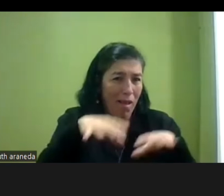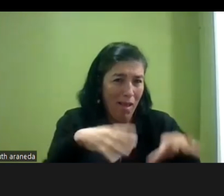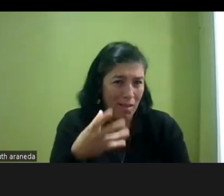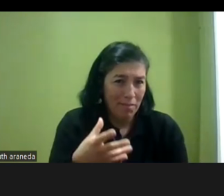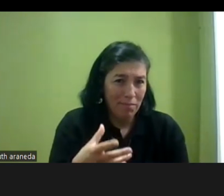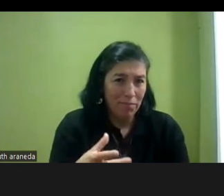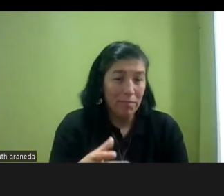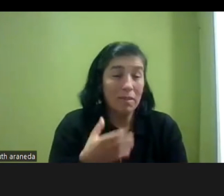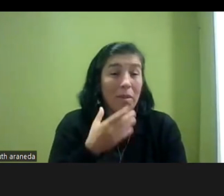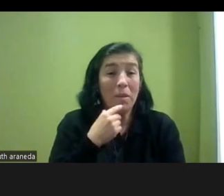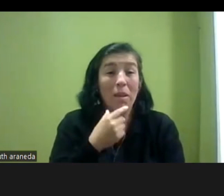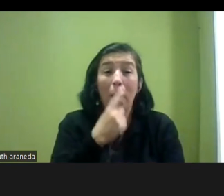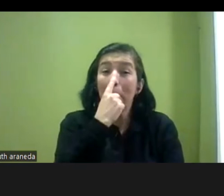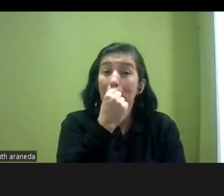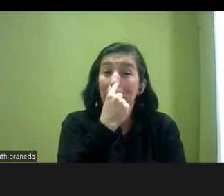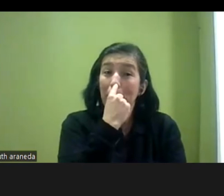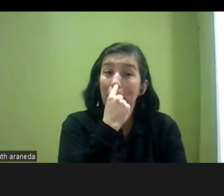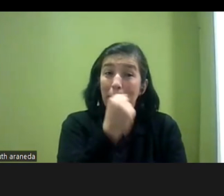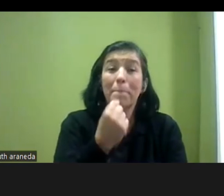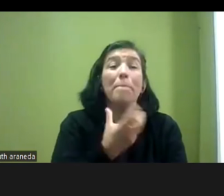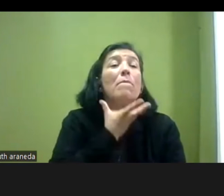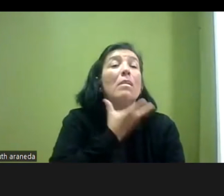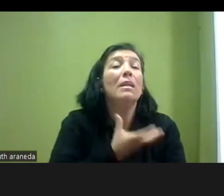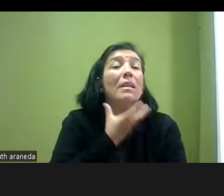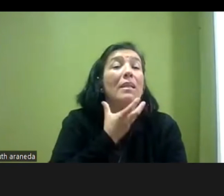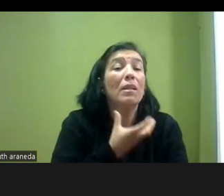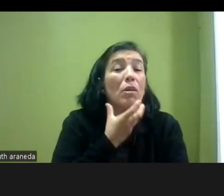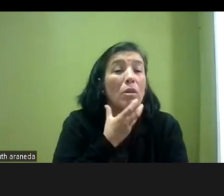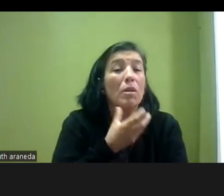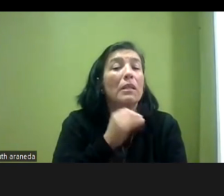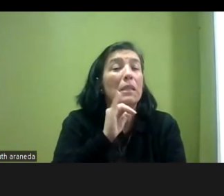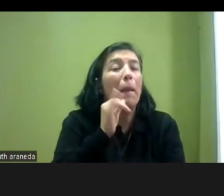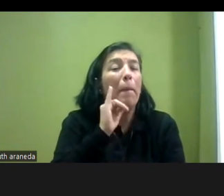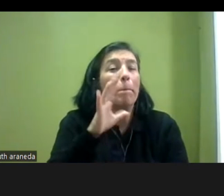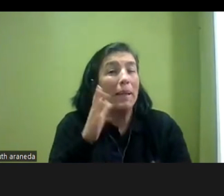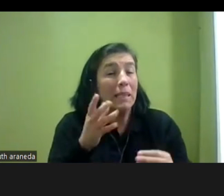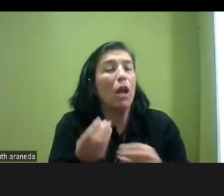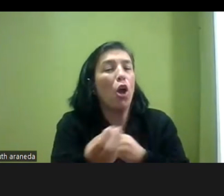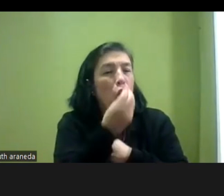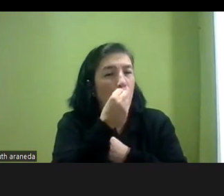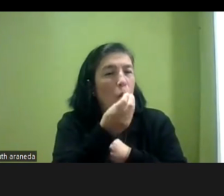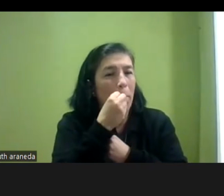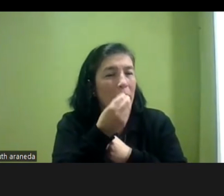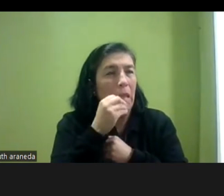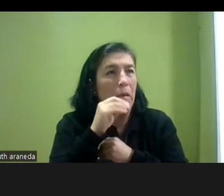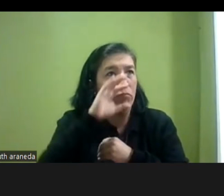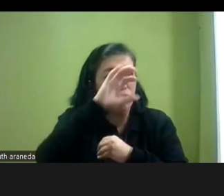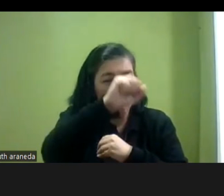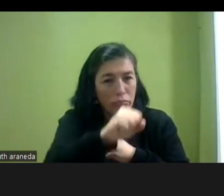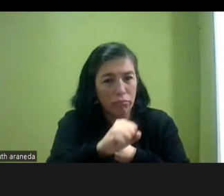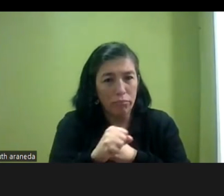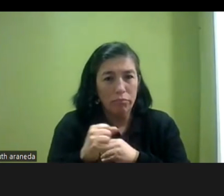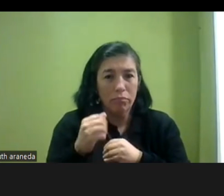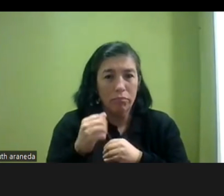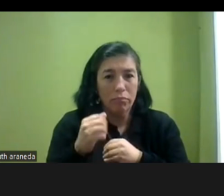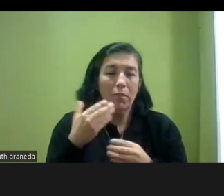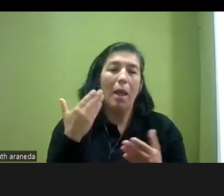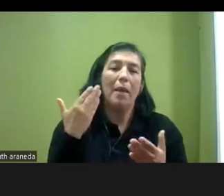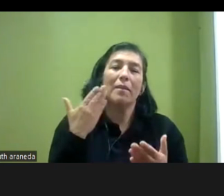El pelícano también, el pelícano sí que parece que se consumía, aparte de todo lo que